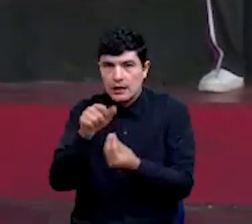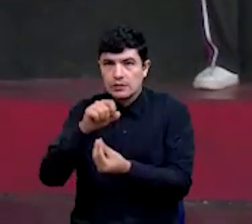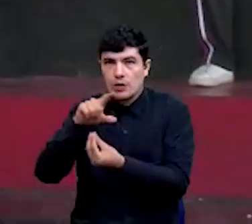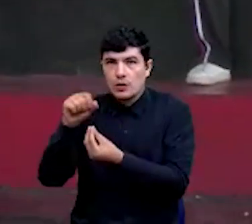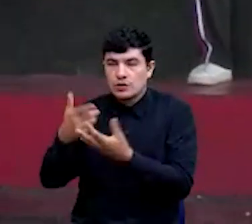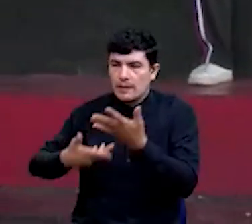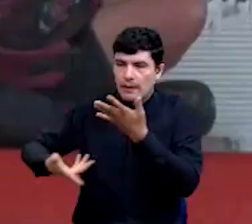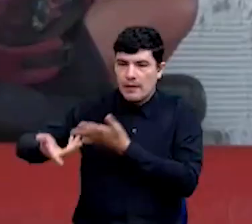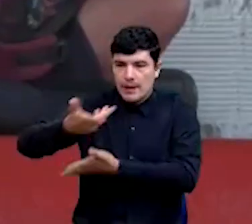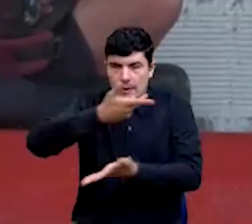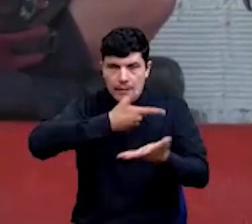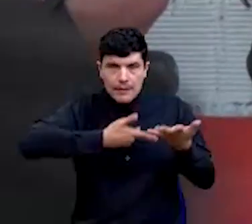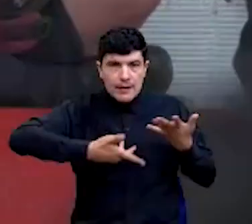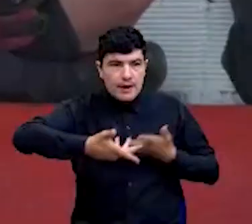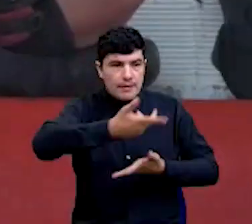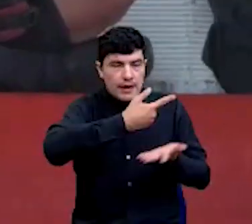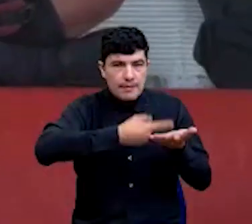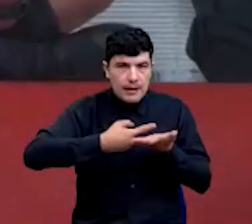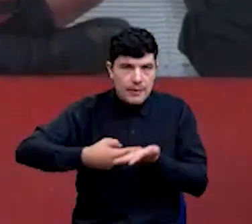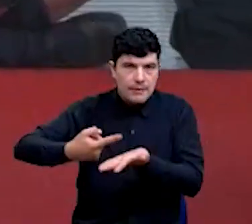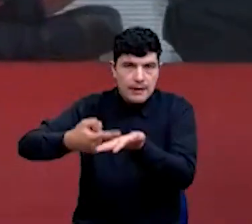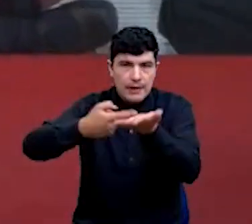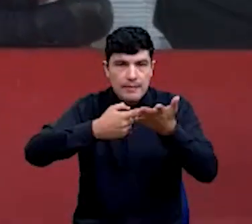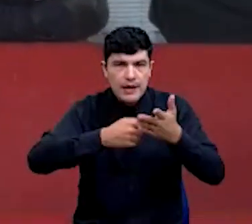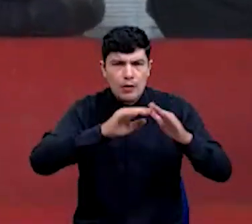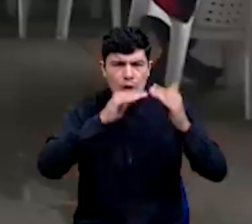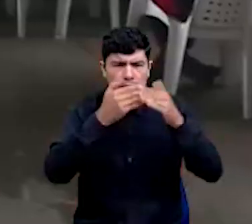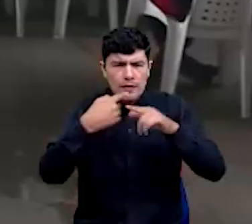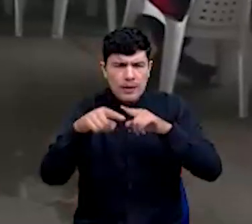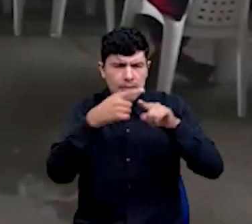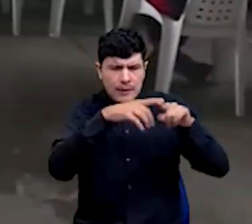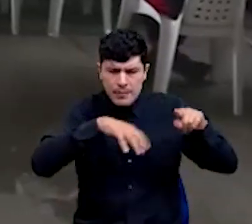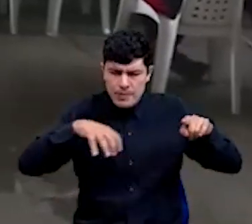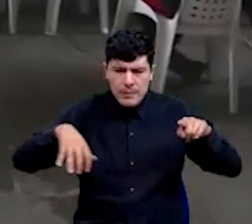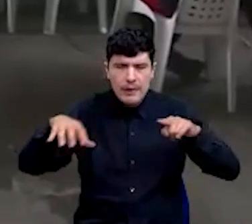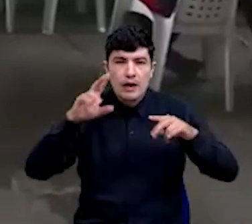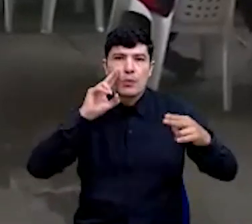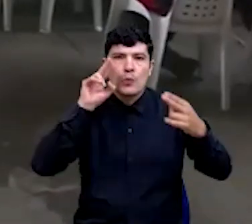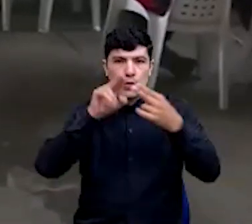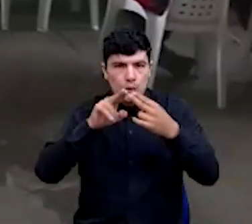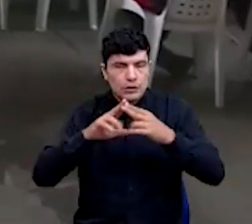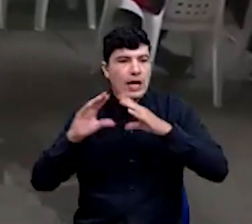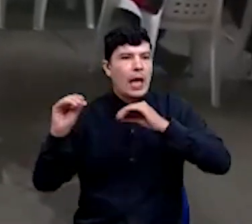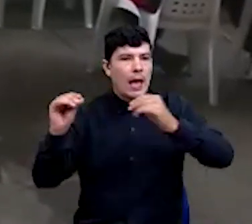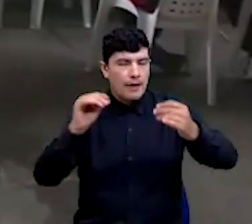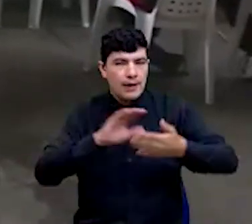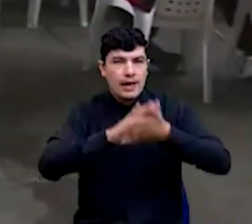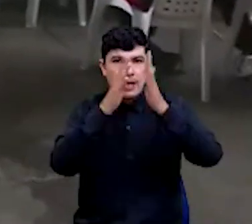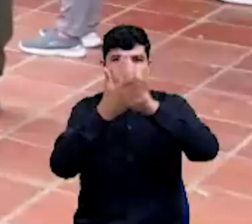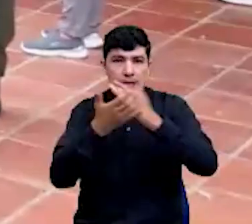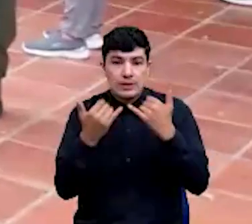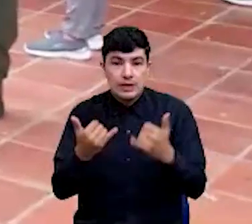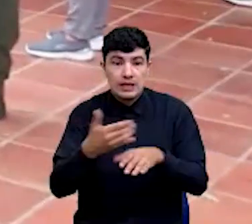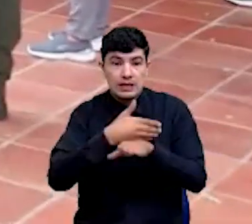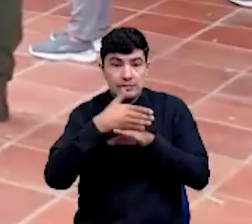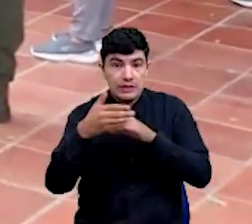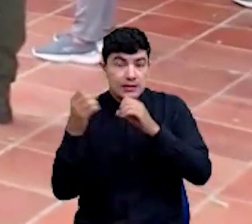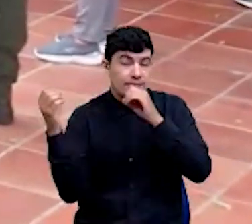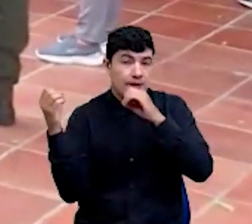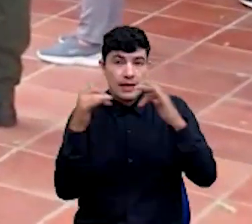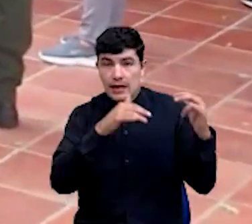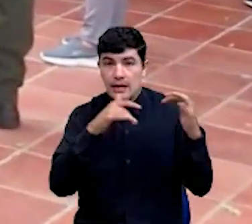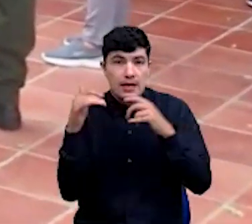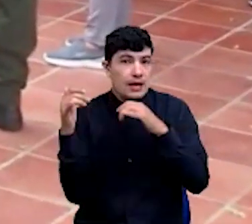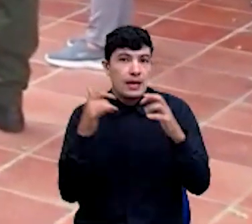y 11 de las instituciones educativas de la ciudad conozcan y puedan hablar de paz en el marco de los hechos violentos generados por el